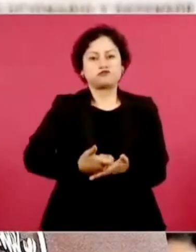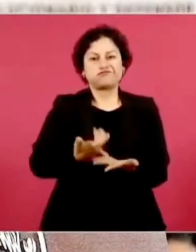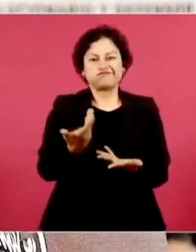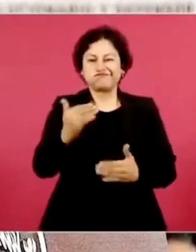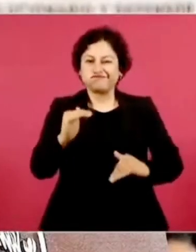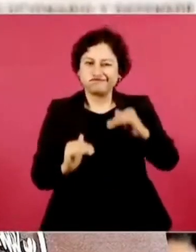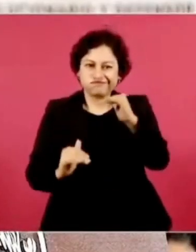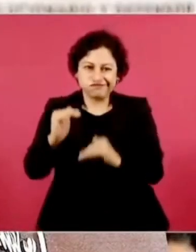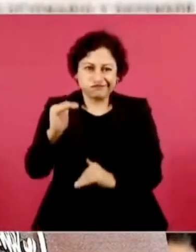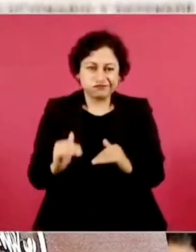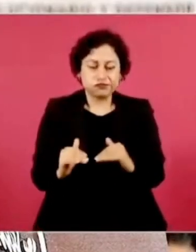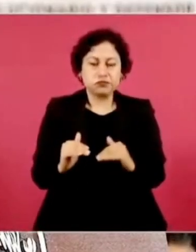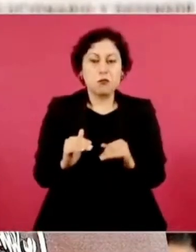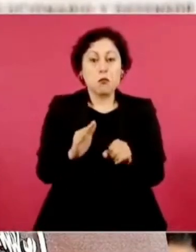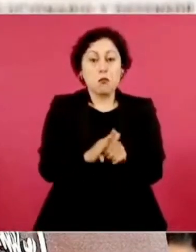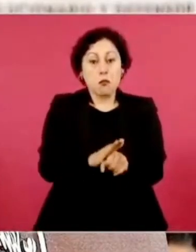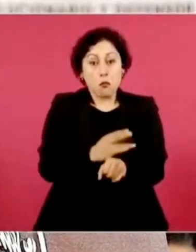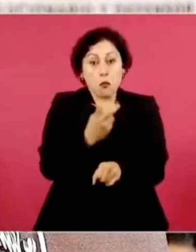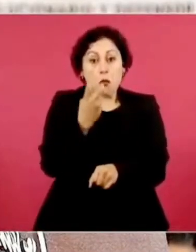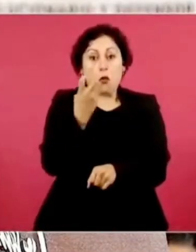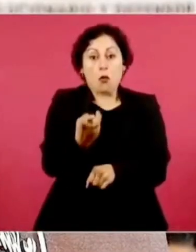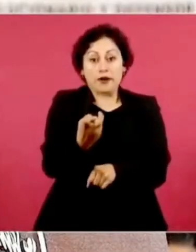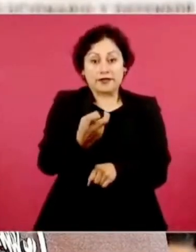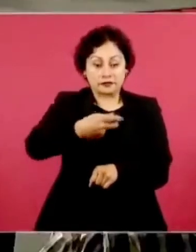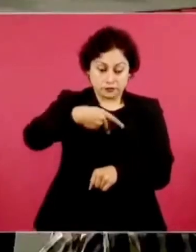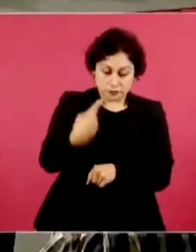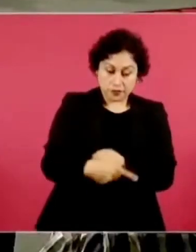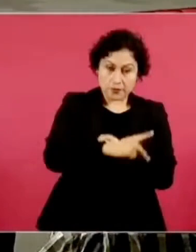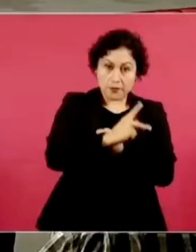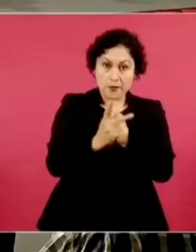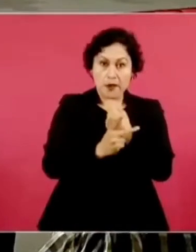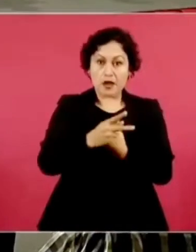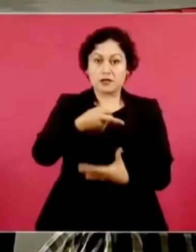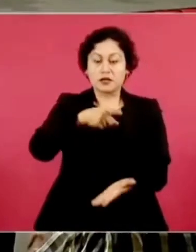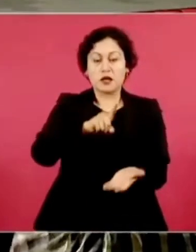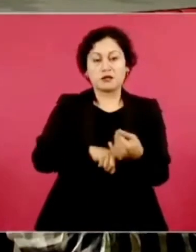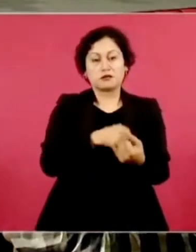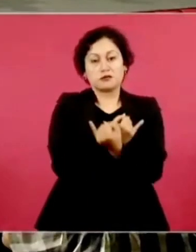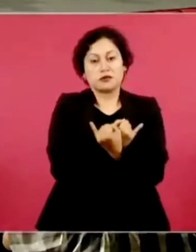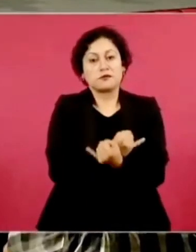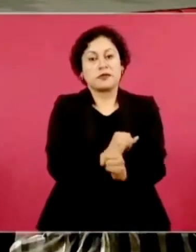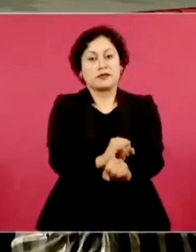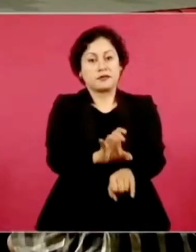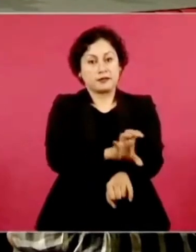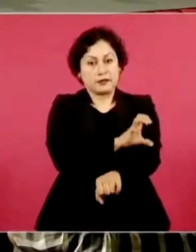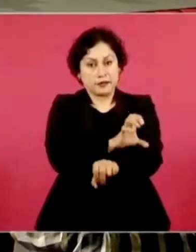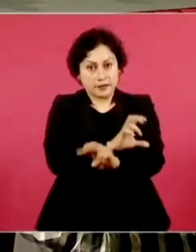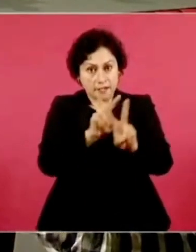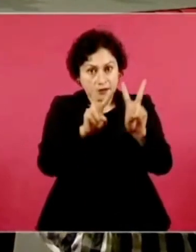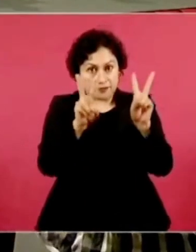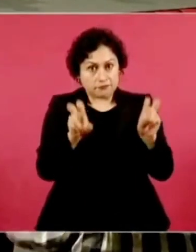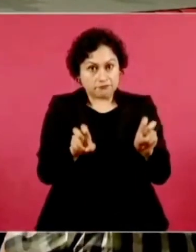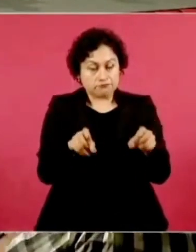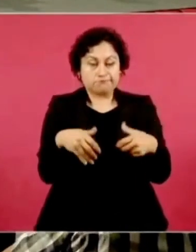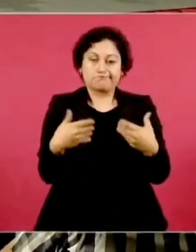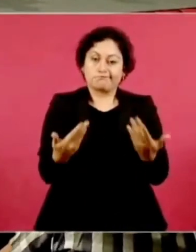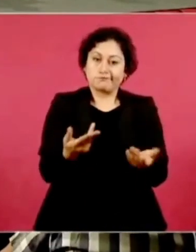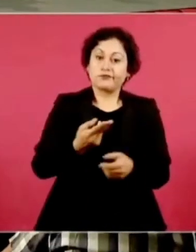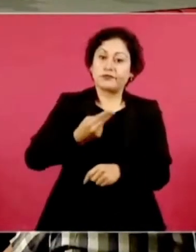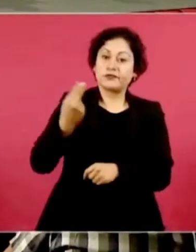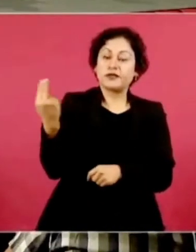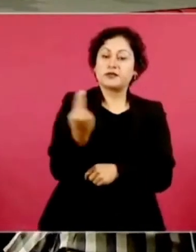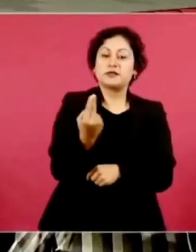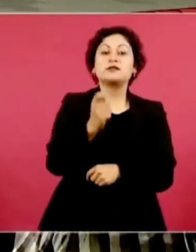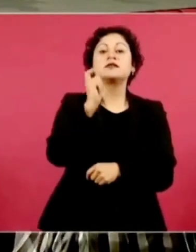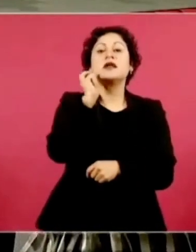para asegurar nuestra estabilidad, suficiencia y autonomía energética, es fundamental fortalecer las capacidades